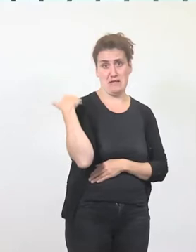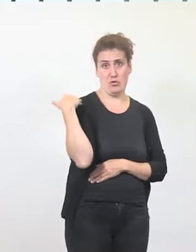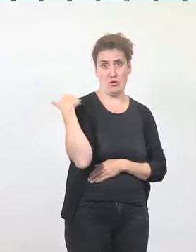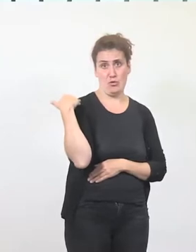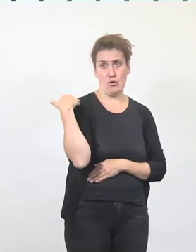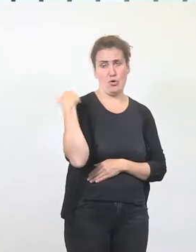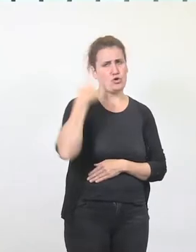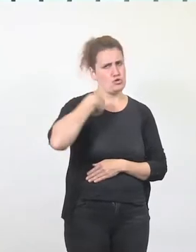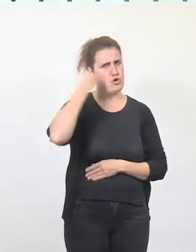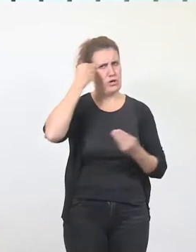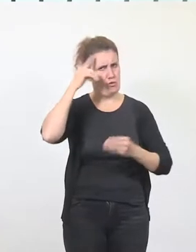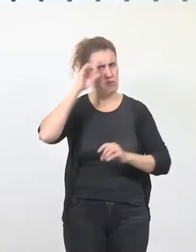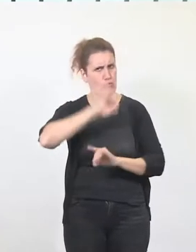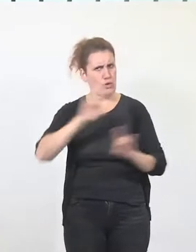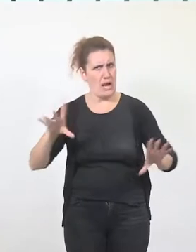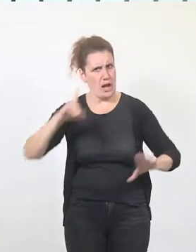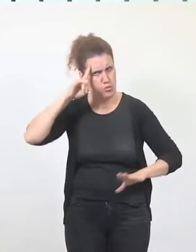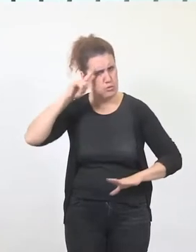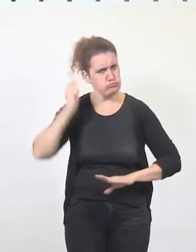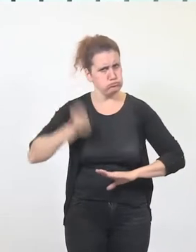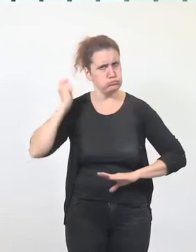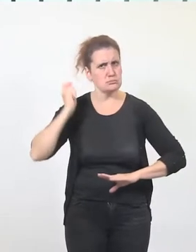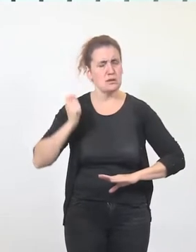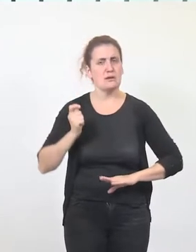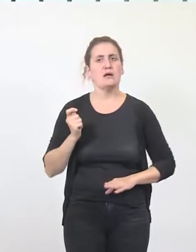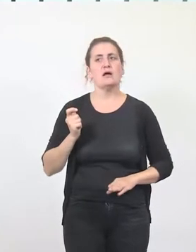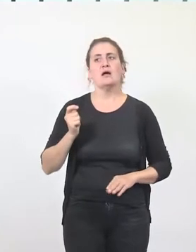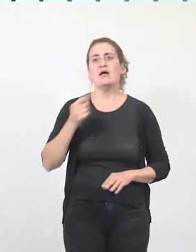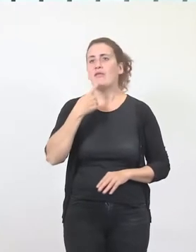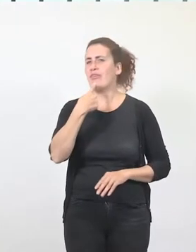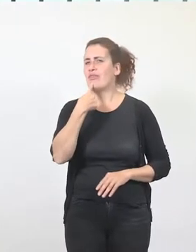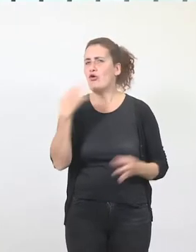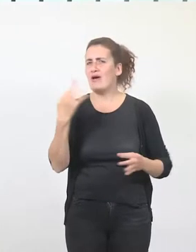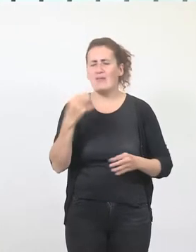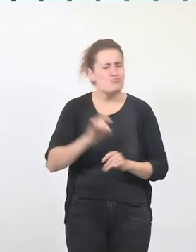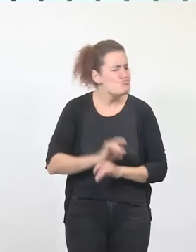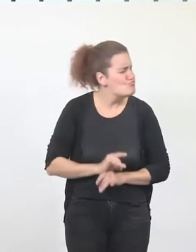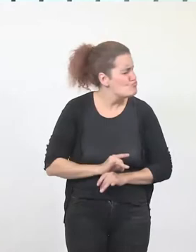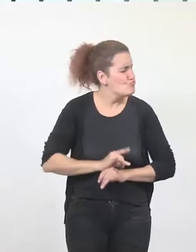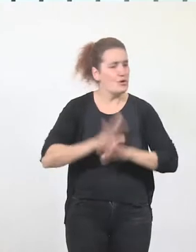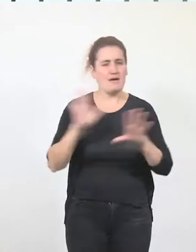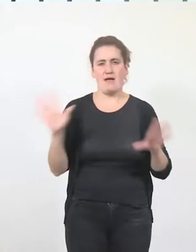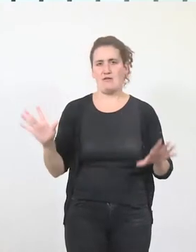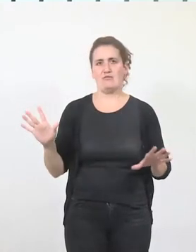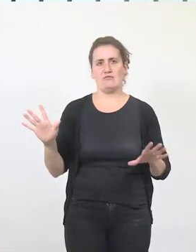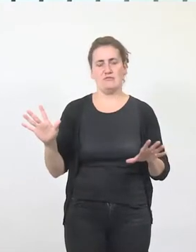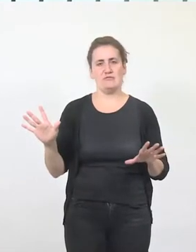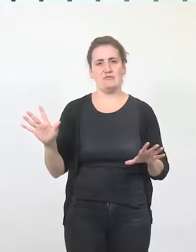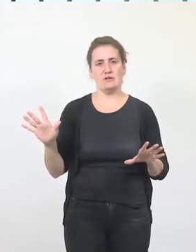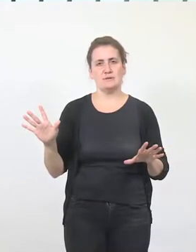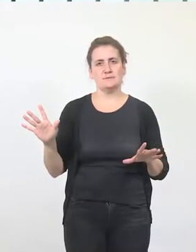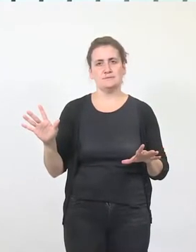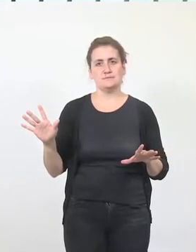fue muy clara, muy contundente, donde se dejó clarísimo que